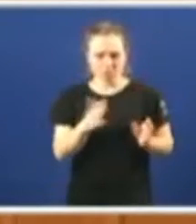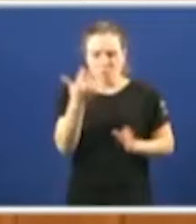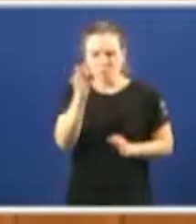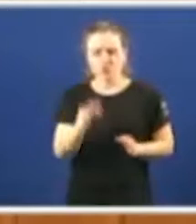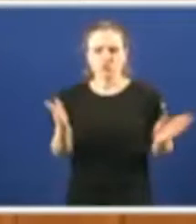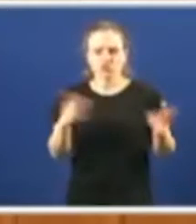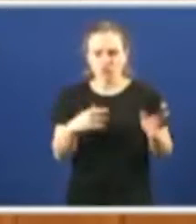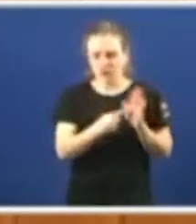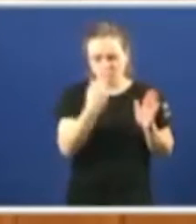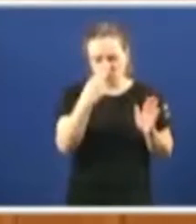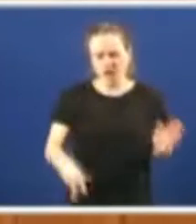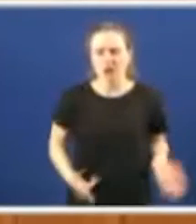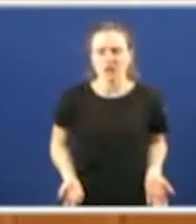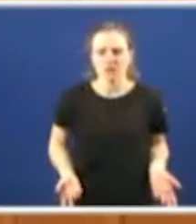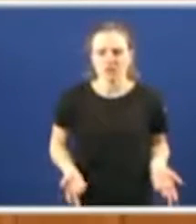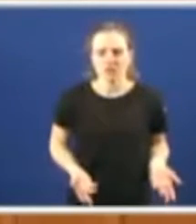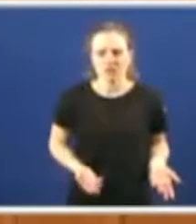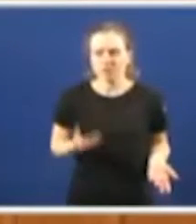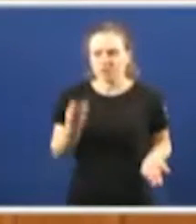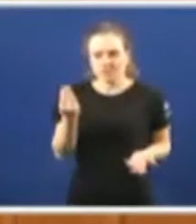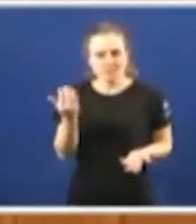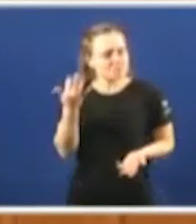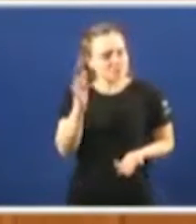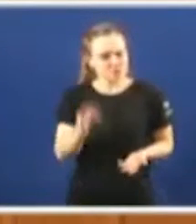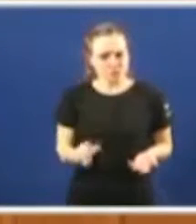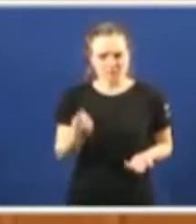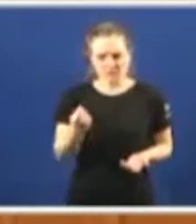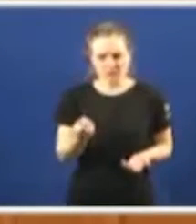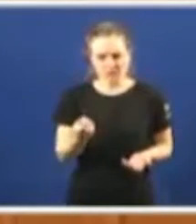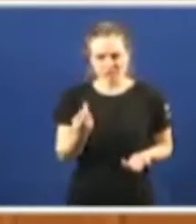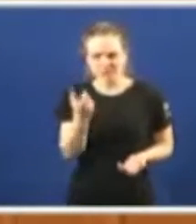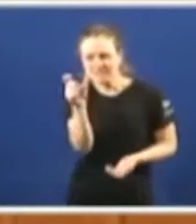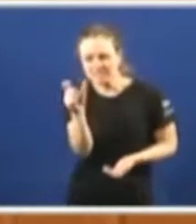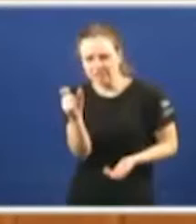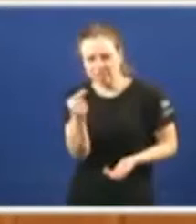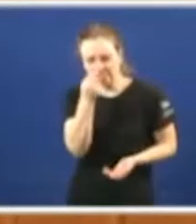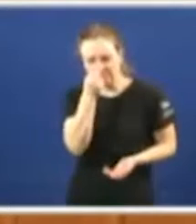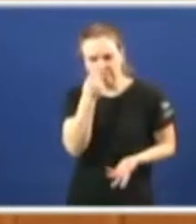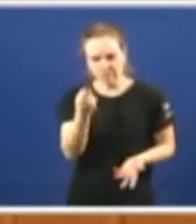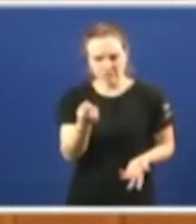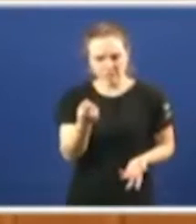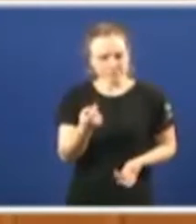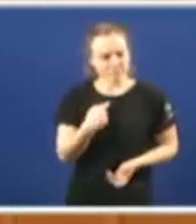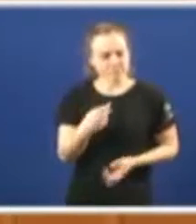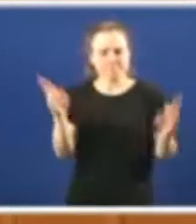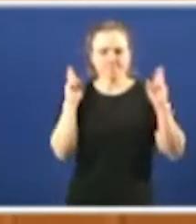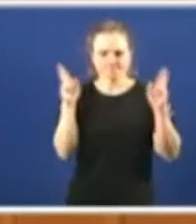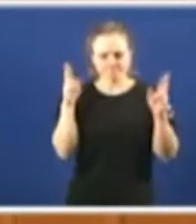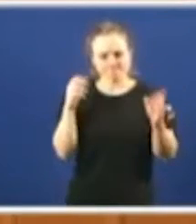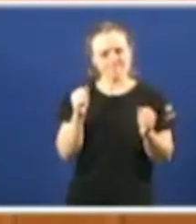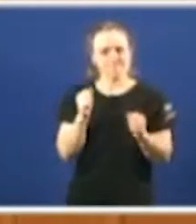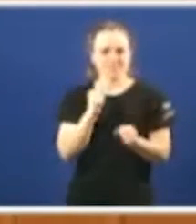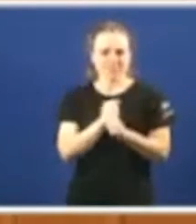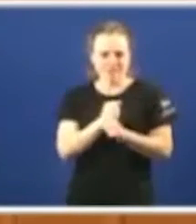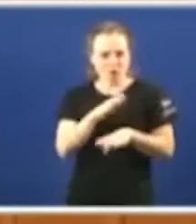non sirven para absolutamente nada. A dotación orzamentaria do Pacto de Estado é ridícula. Nós esperamos que esta Cámara traballe por un pacto contra a violencia machista